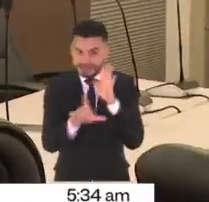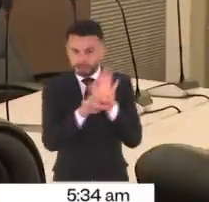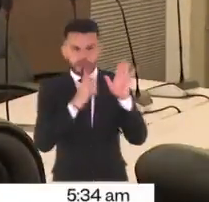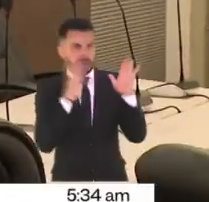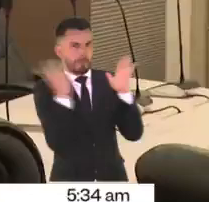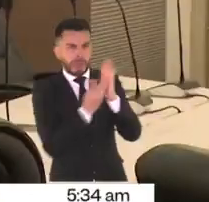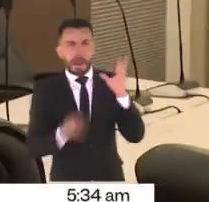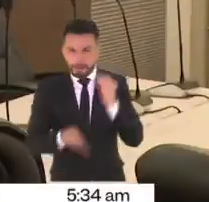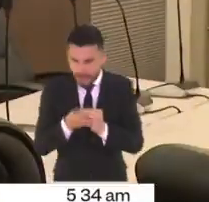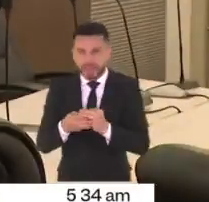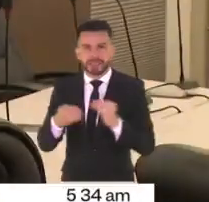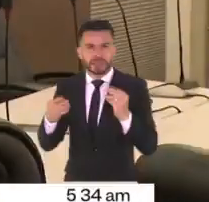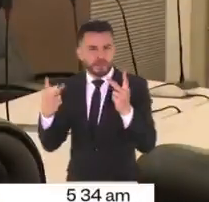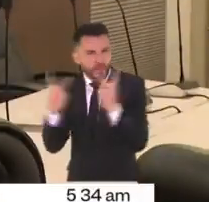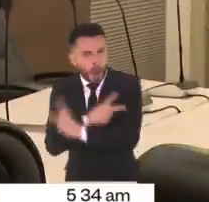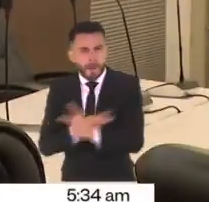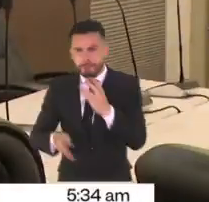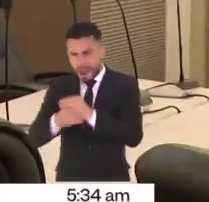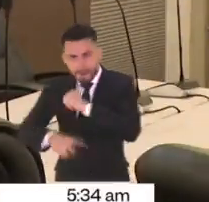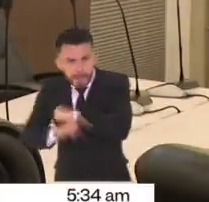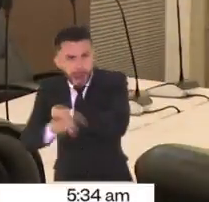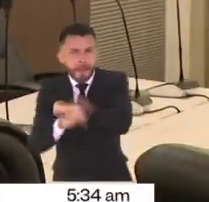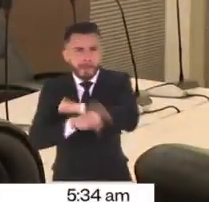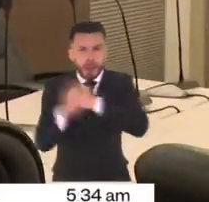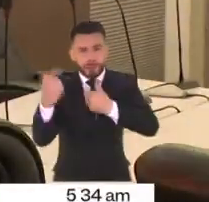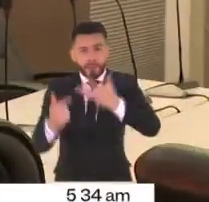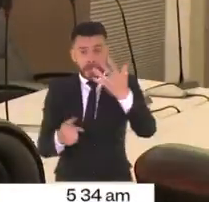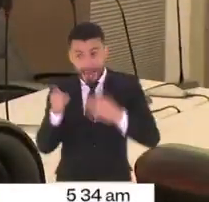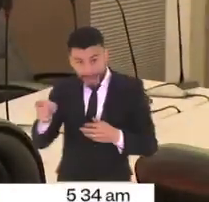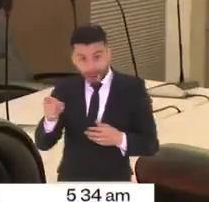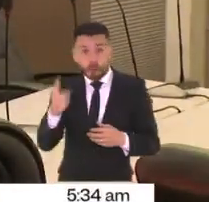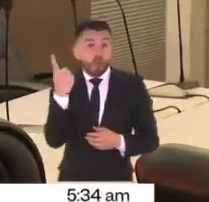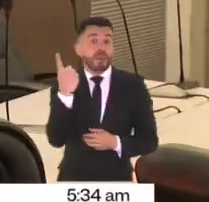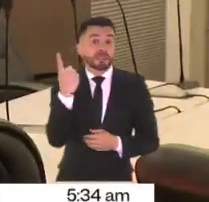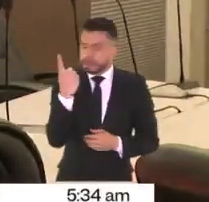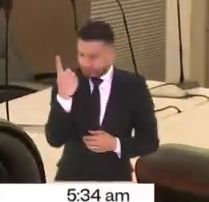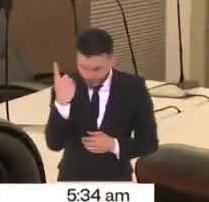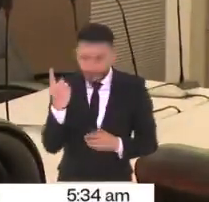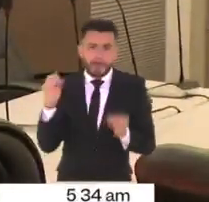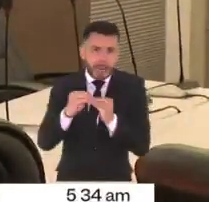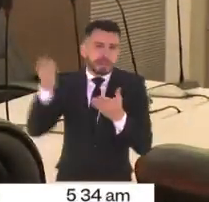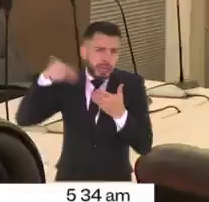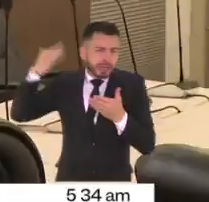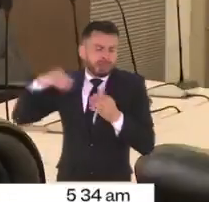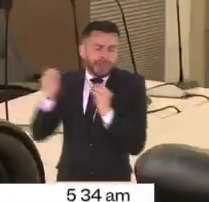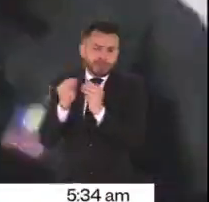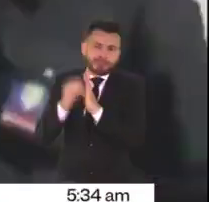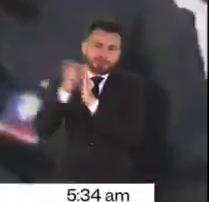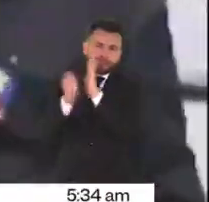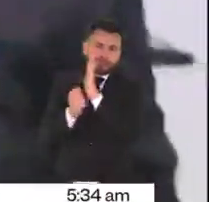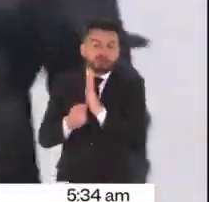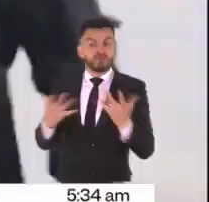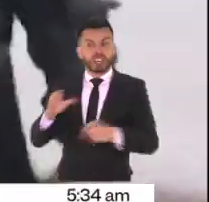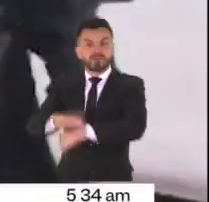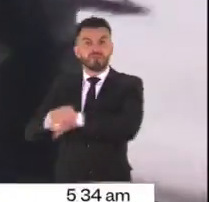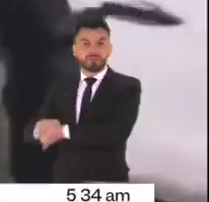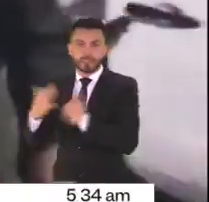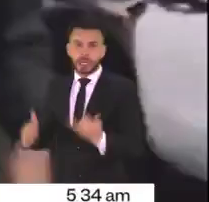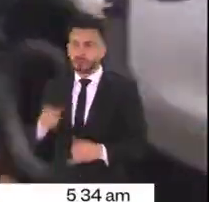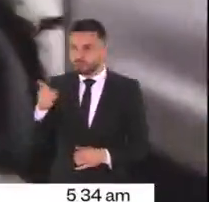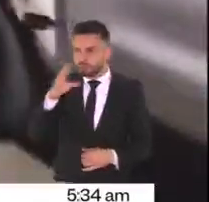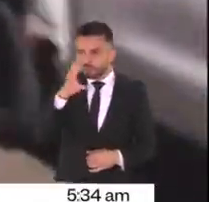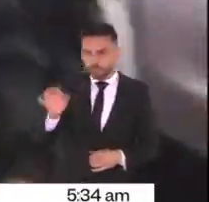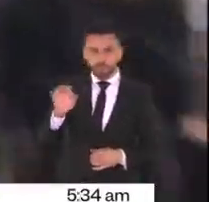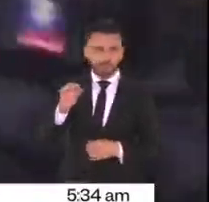particularmente sabemos que participó no solamente este sujeto sino otros más y es lo que estamos reportando para poder generar un resultado mayor Sergio Andrés navia